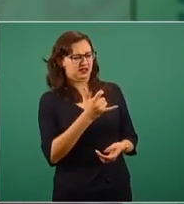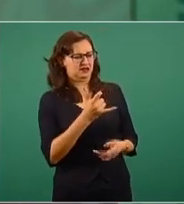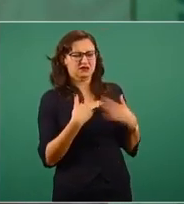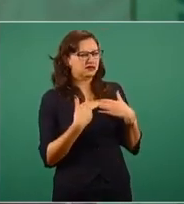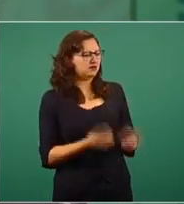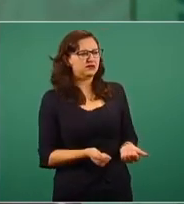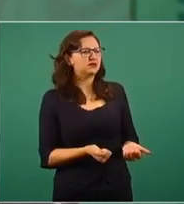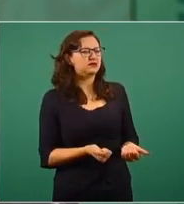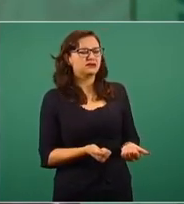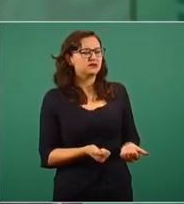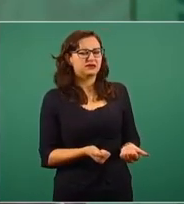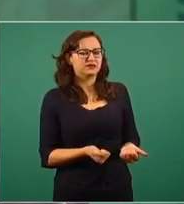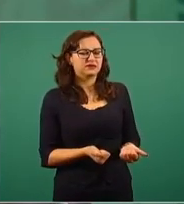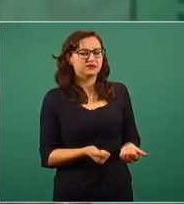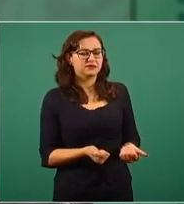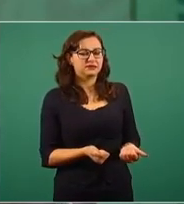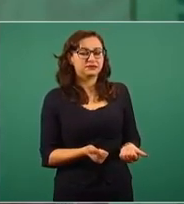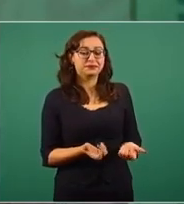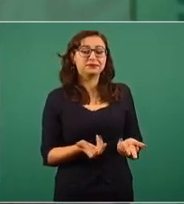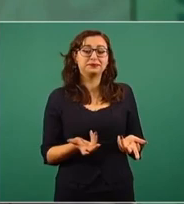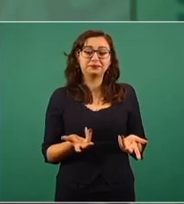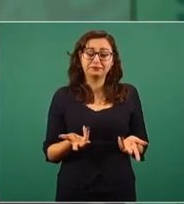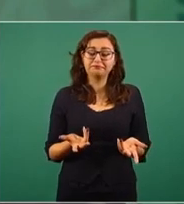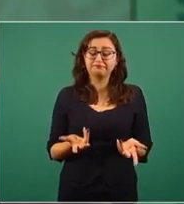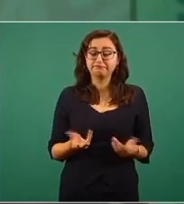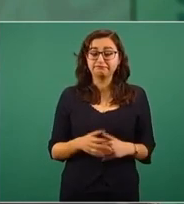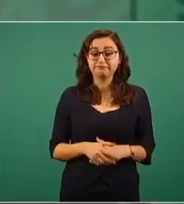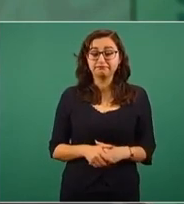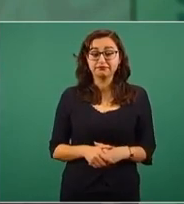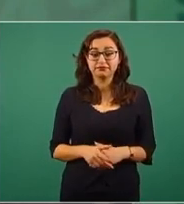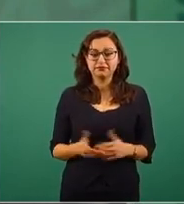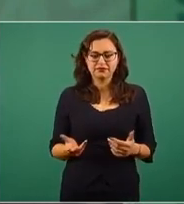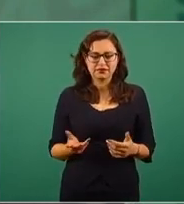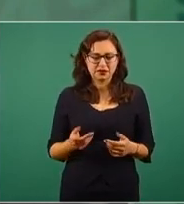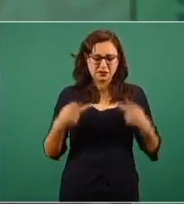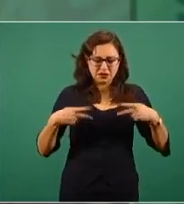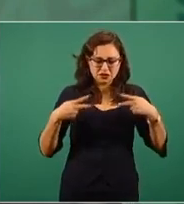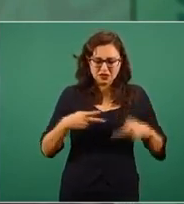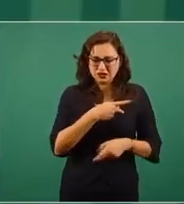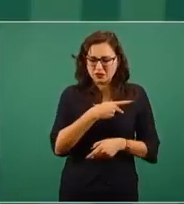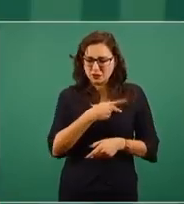que van a ser primero los pobres,